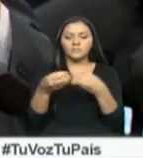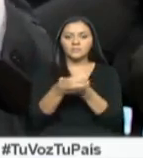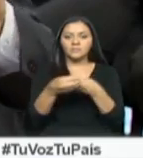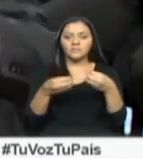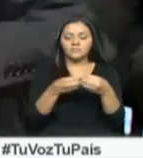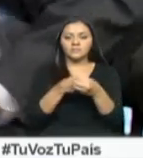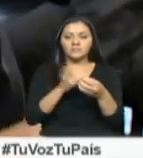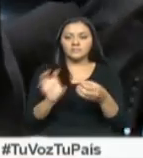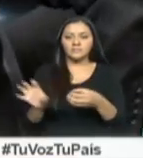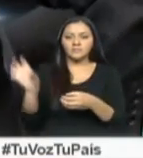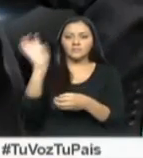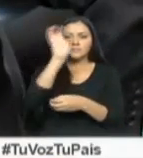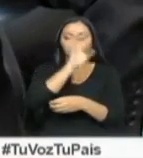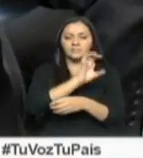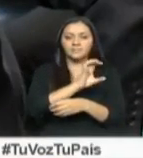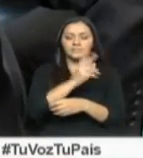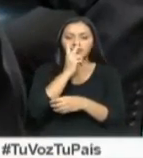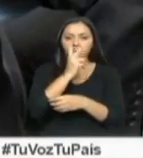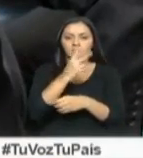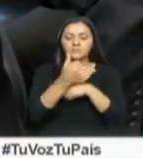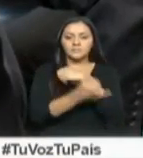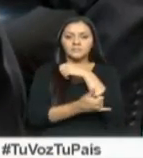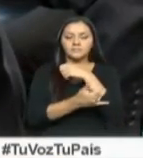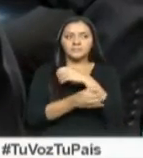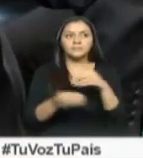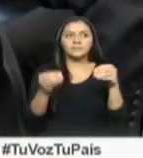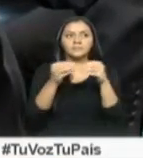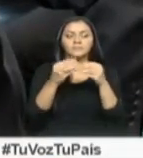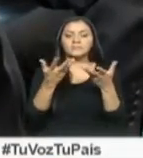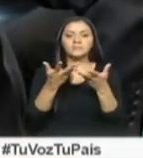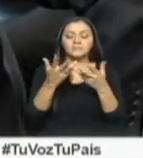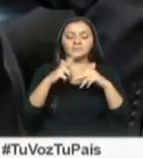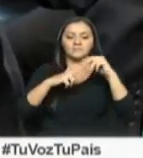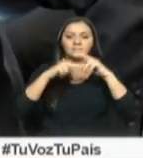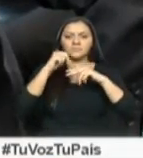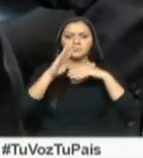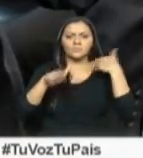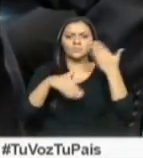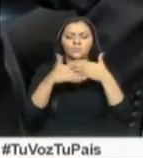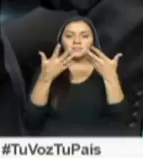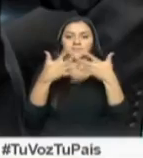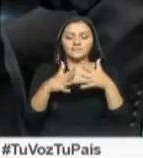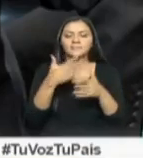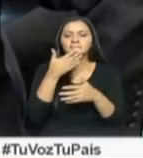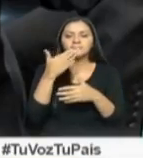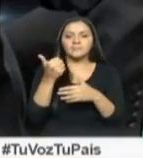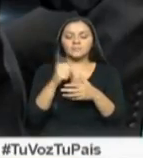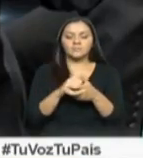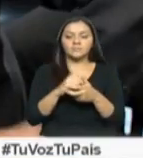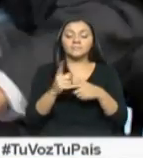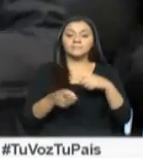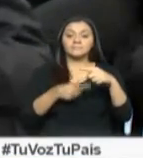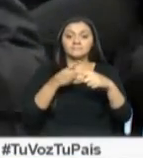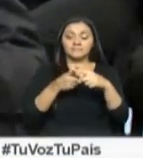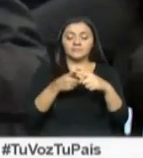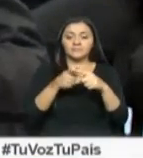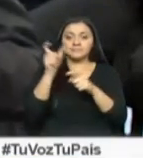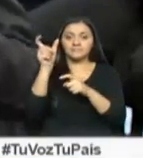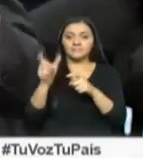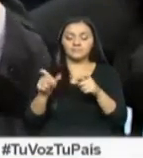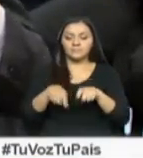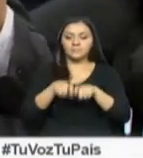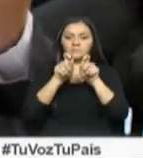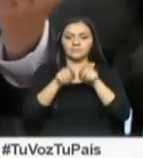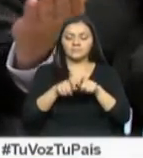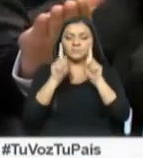de la mayoría de los cantones del país, y dada la infraestructura que tenemos, yo creo que vamos a tener de mucho mejor forma. Además, el funcionario señaló que se suscribió